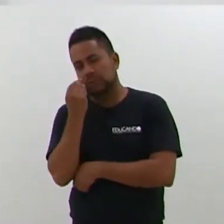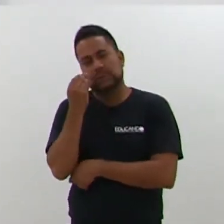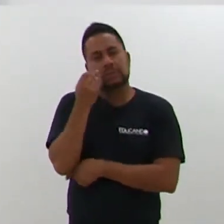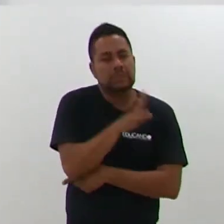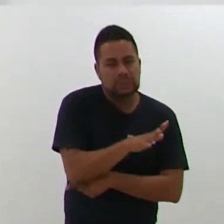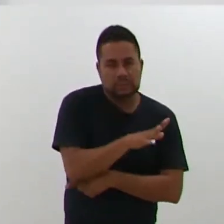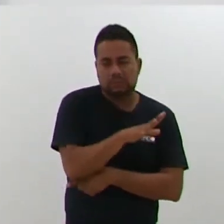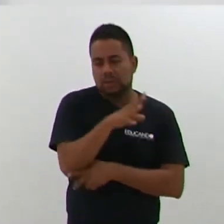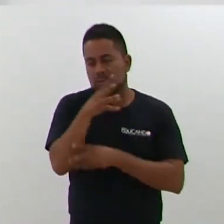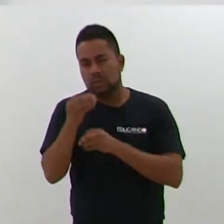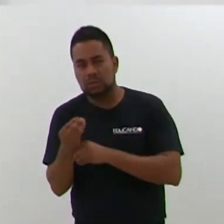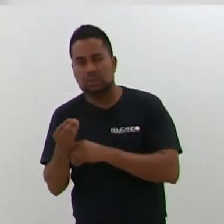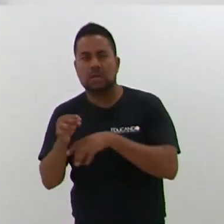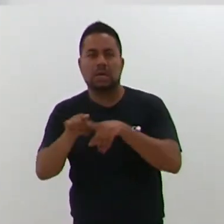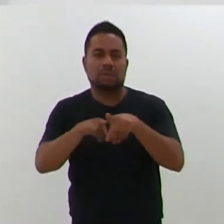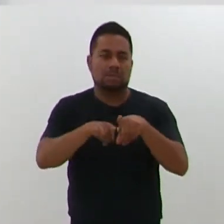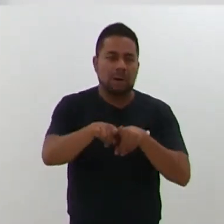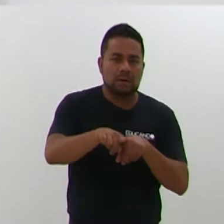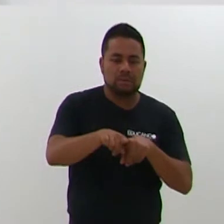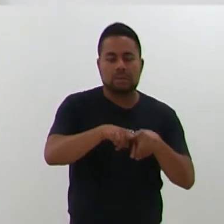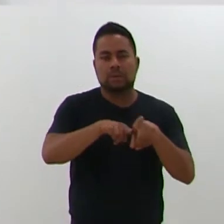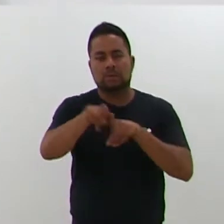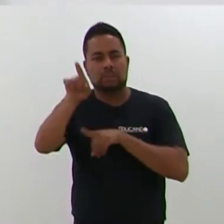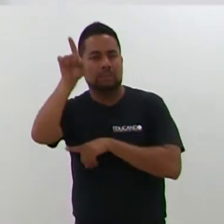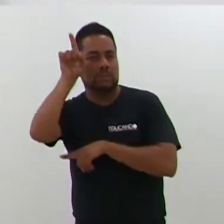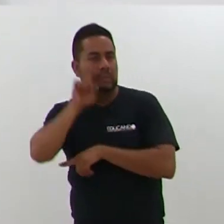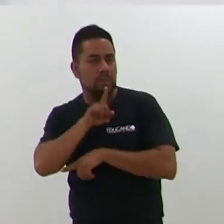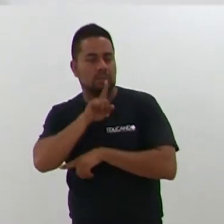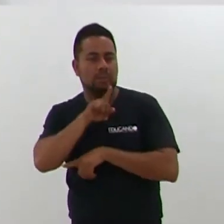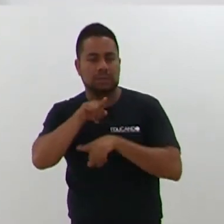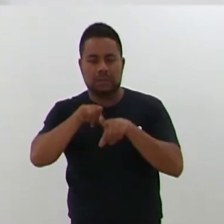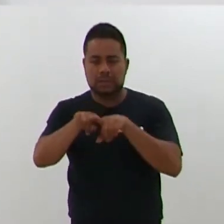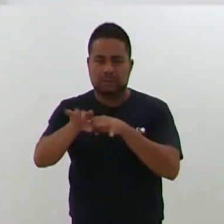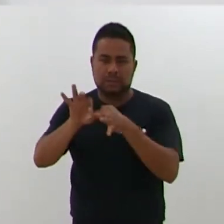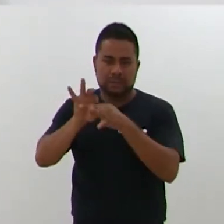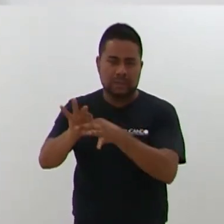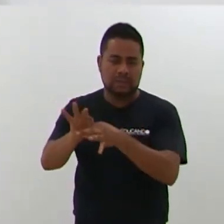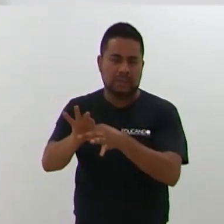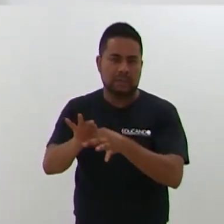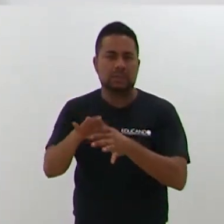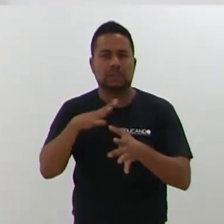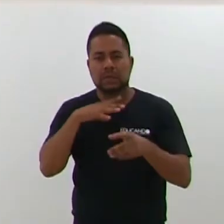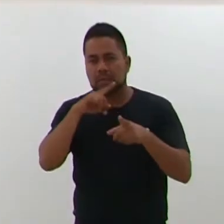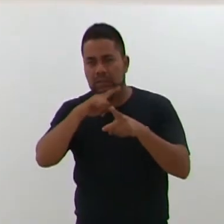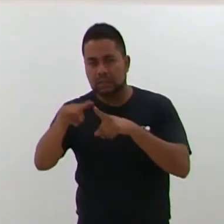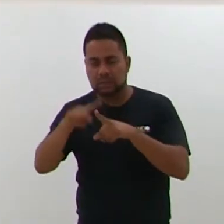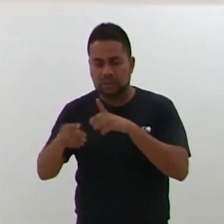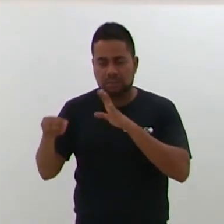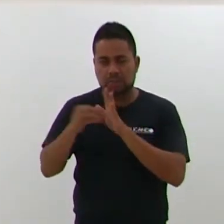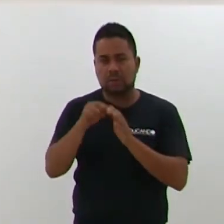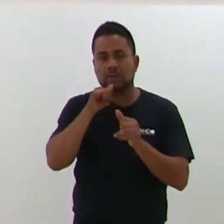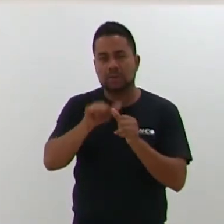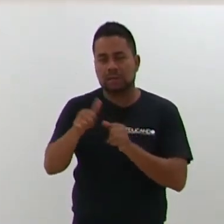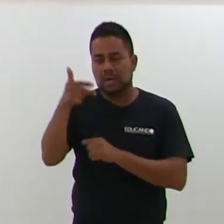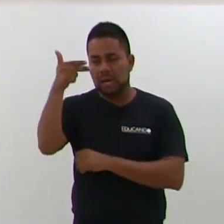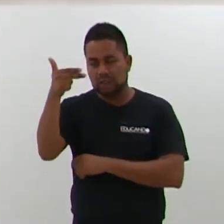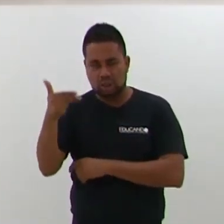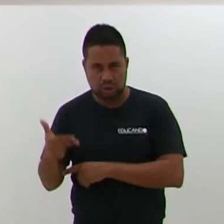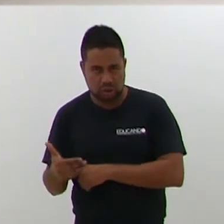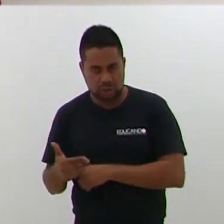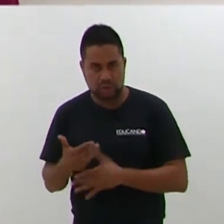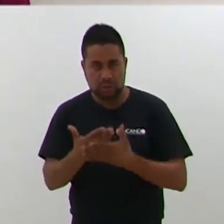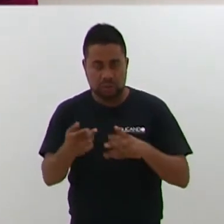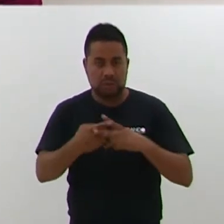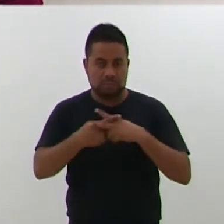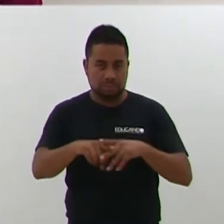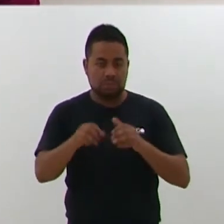H. También hermano, hermana, hermandad, también van a llevar H. Ahora que